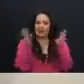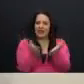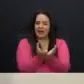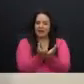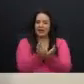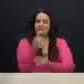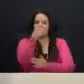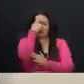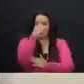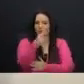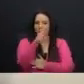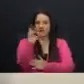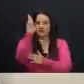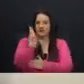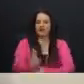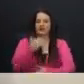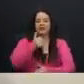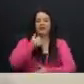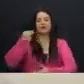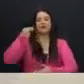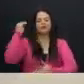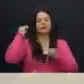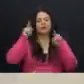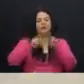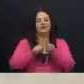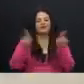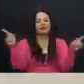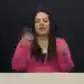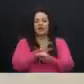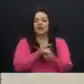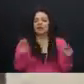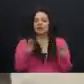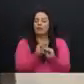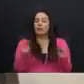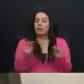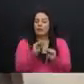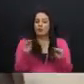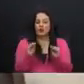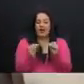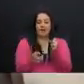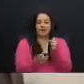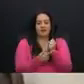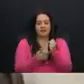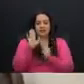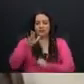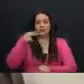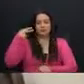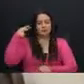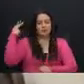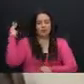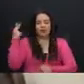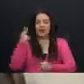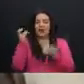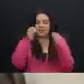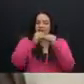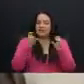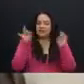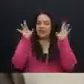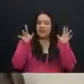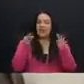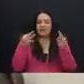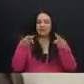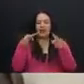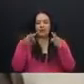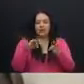que ha tenido una historia totalmente diferente y en ninguna ocasión de su historia, ni en las más crueles intentos de golpe